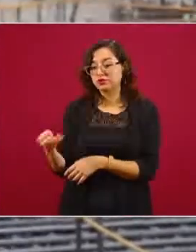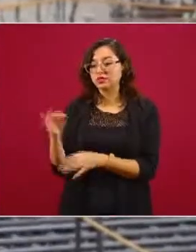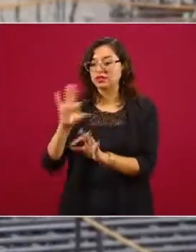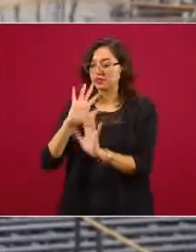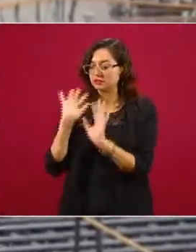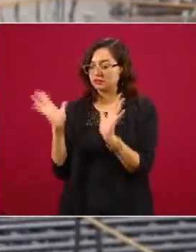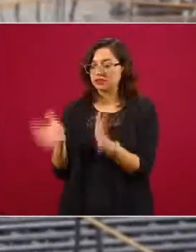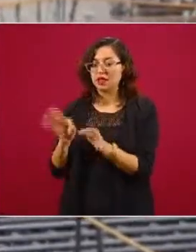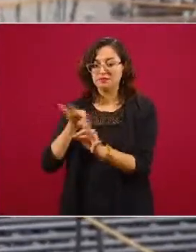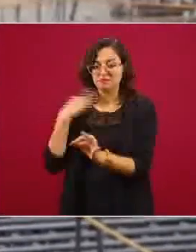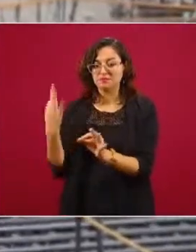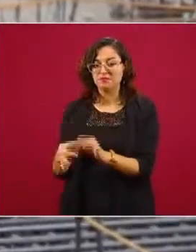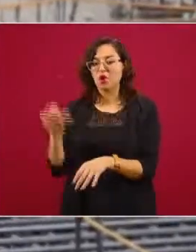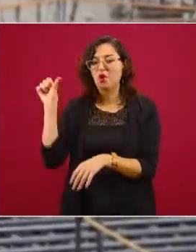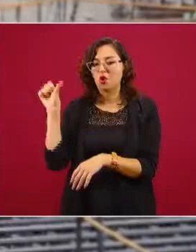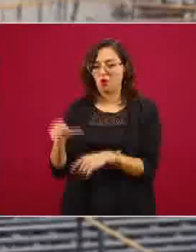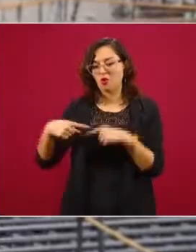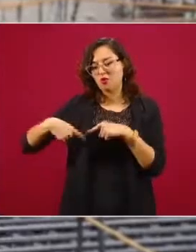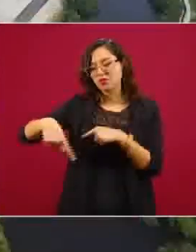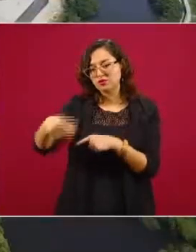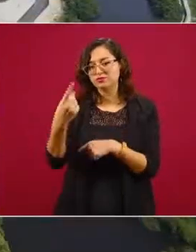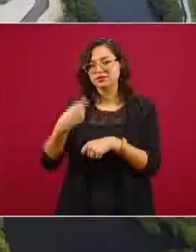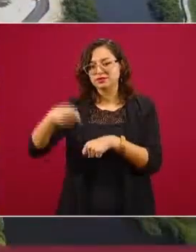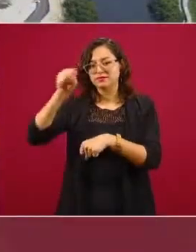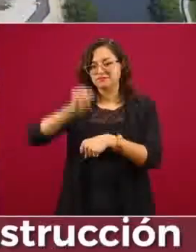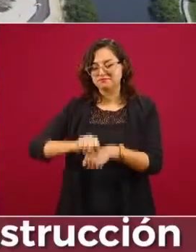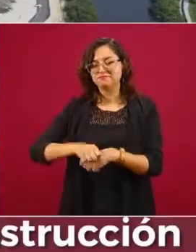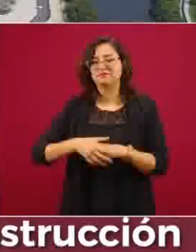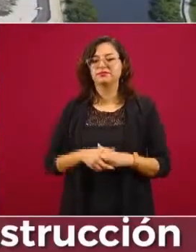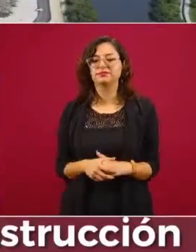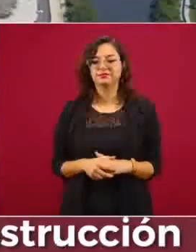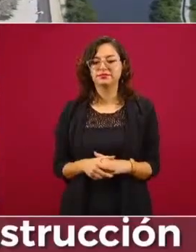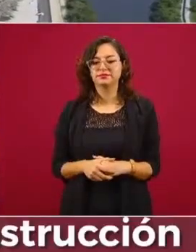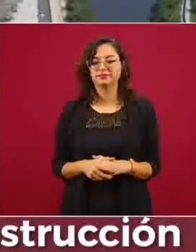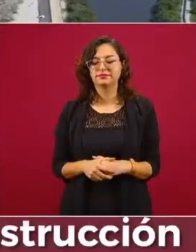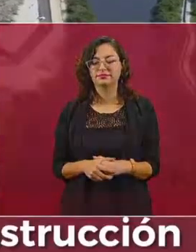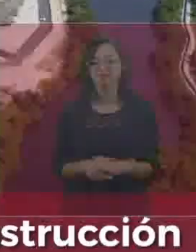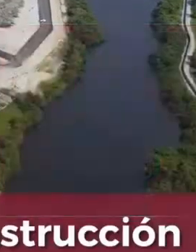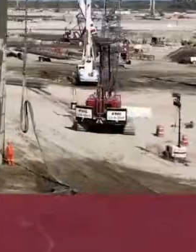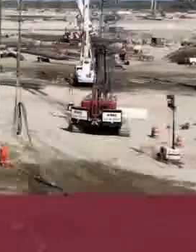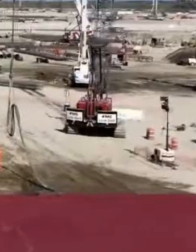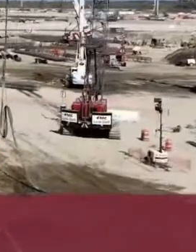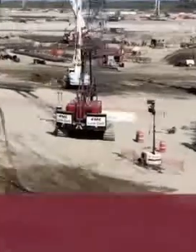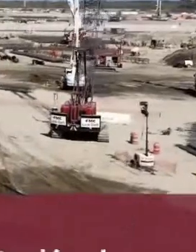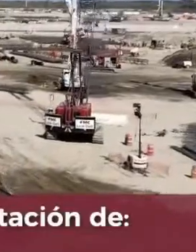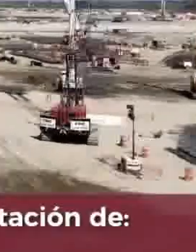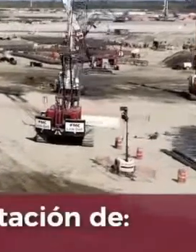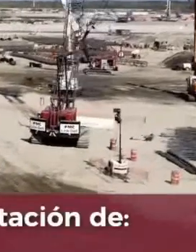la planta coquizadora. Ve el reporte de esta semana.